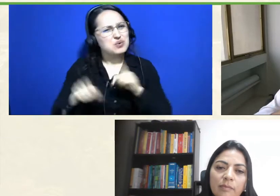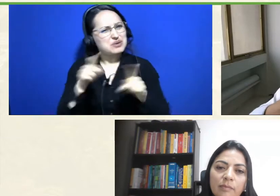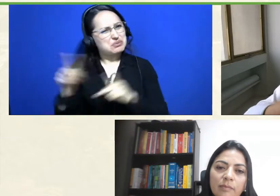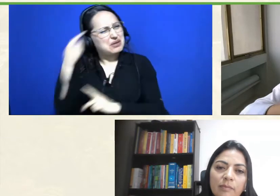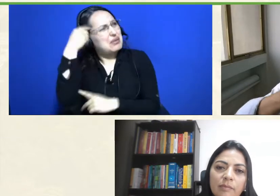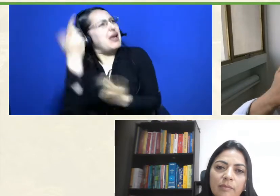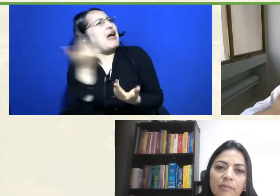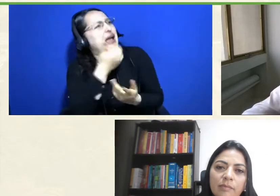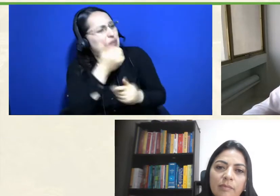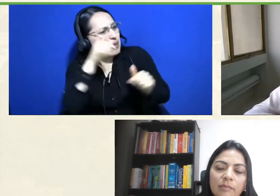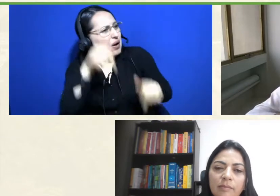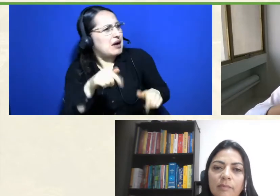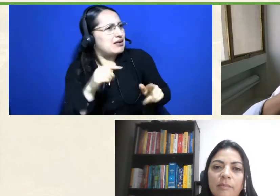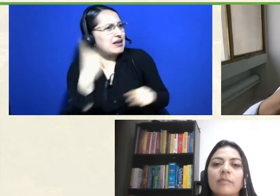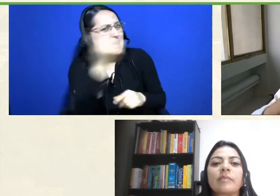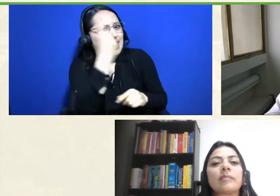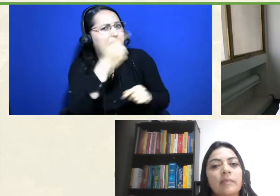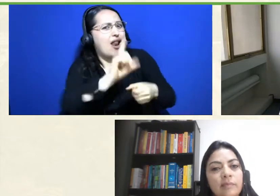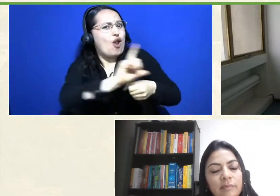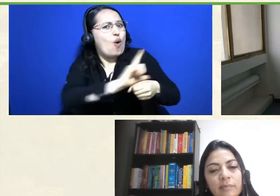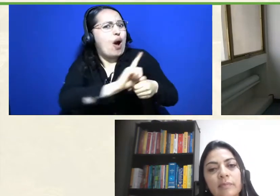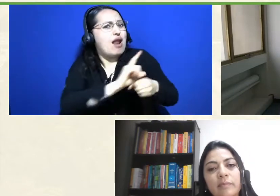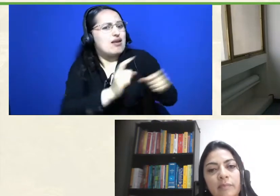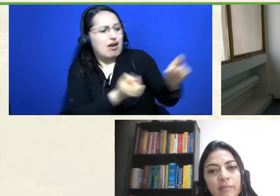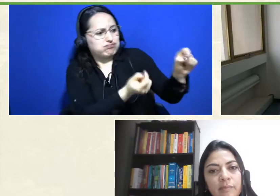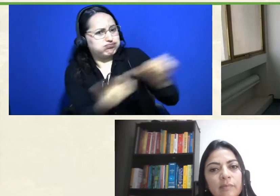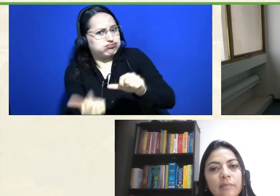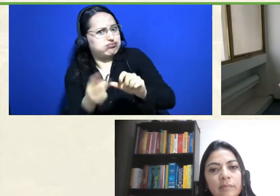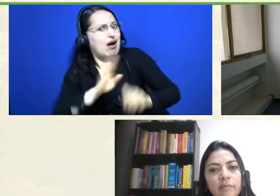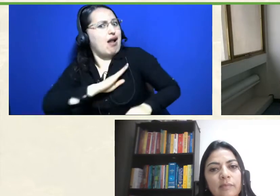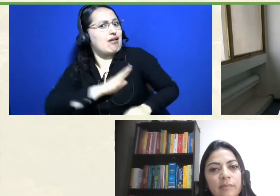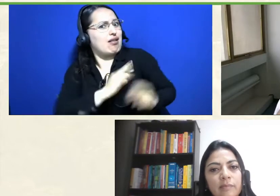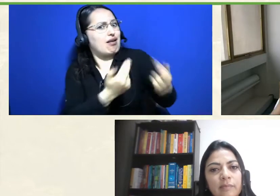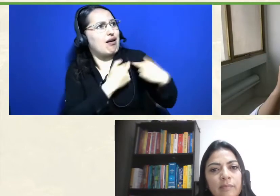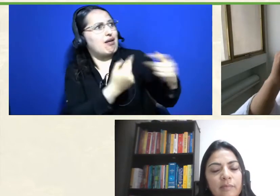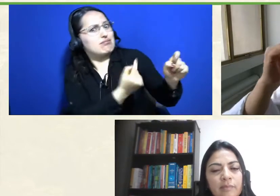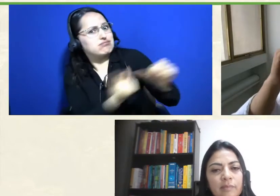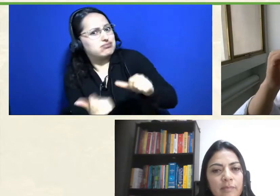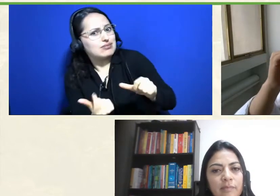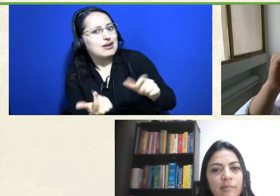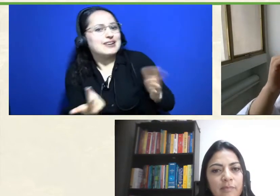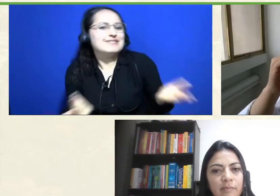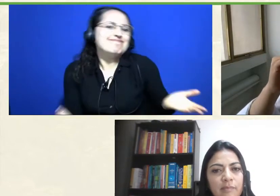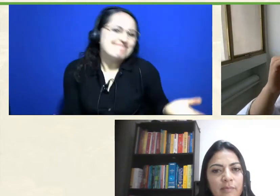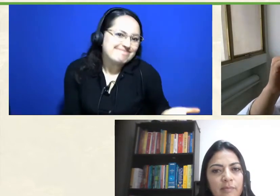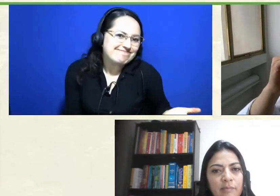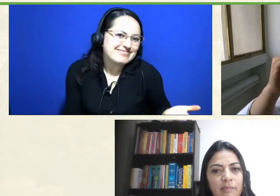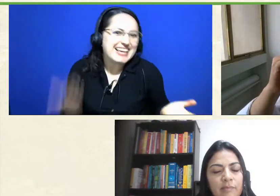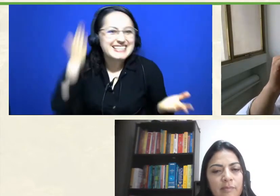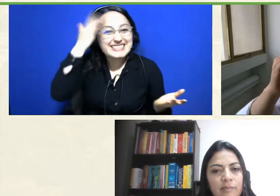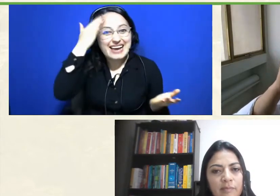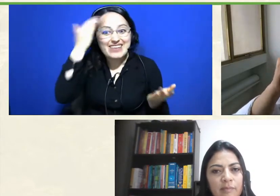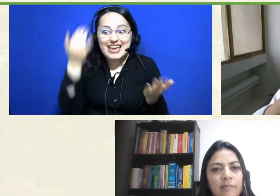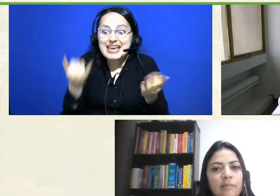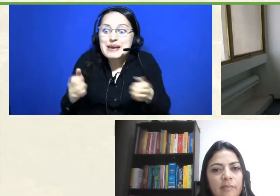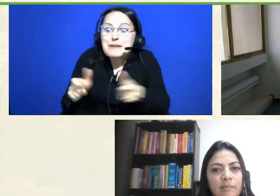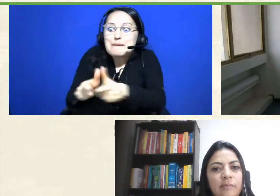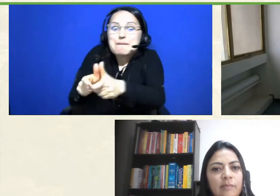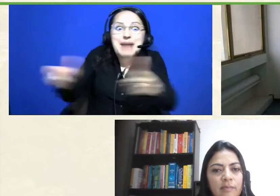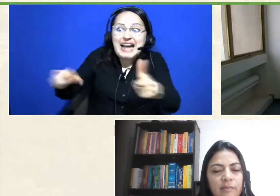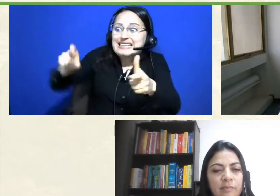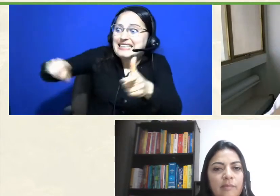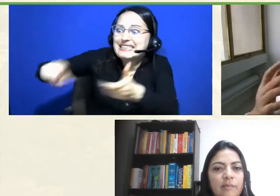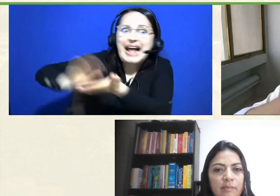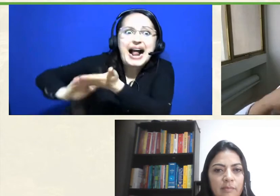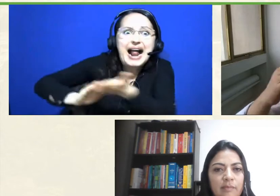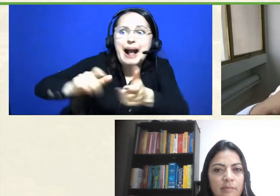los presupuestos ordinarios de las localidades o de la alcaldía? Pues porque tenemos más necesidades que presupuesto. Desafortunadamente en este tipo